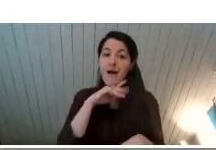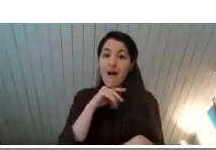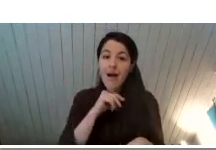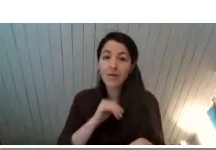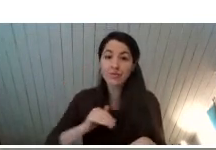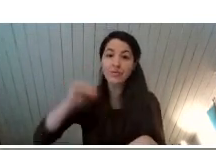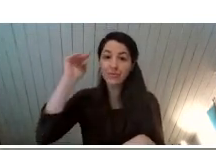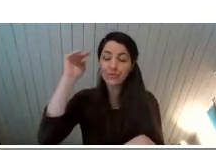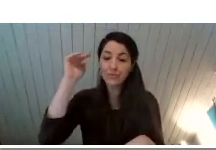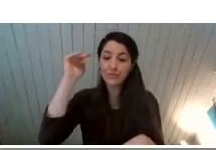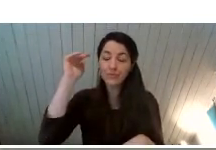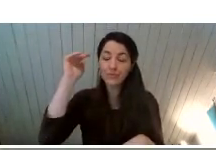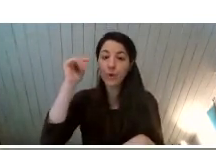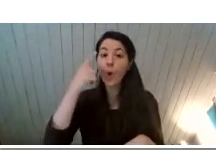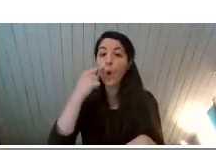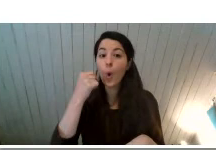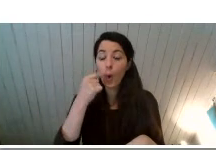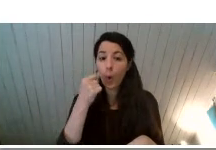los hombres,